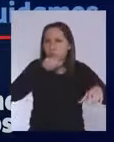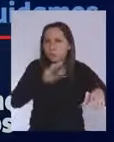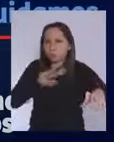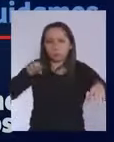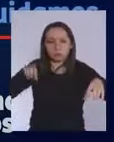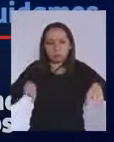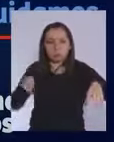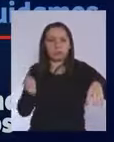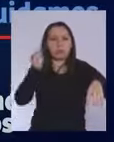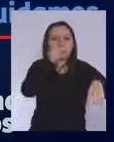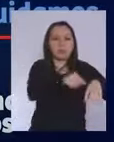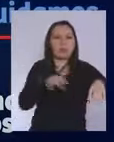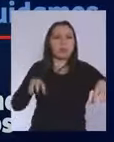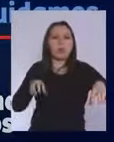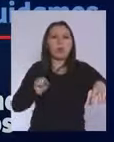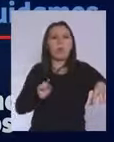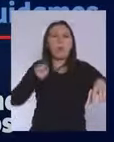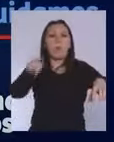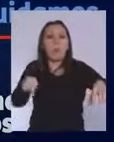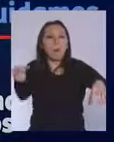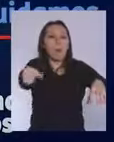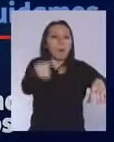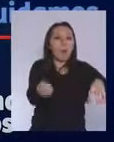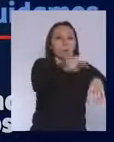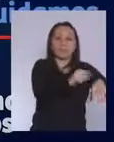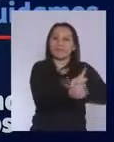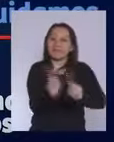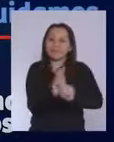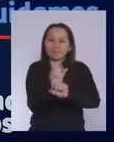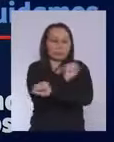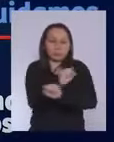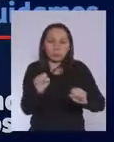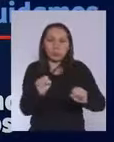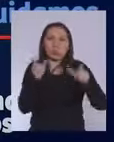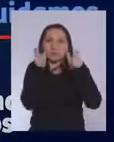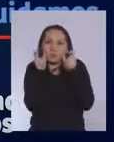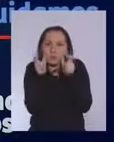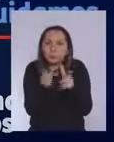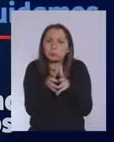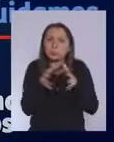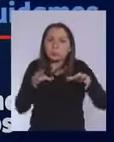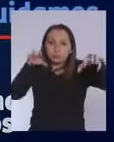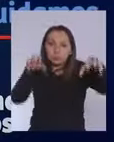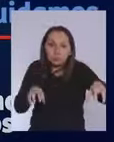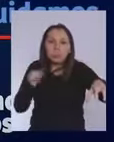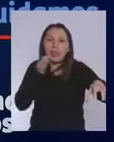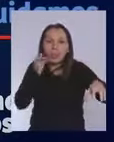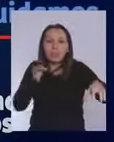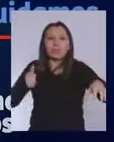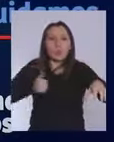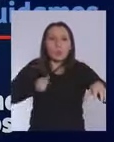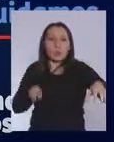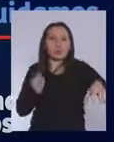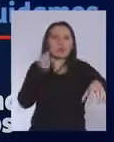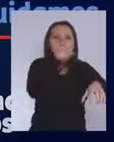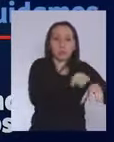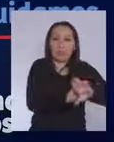desde el origen hasta el destino y eso va a permitir una fiscalización muy adecuada y también lo mismo desde las carreteras